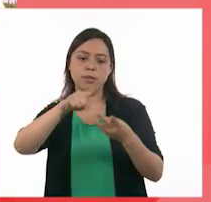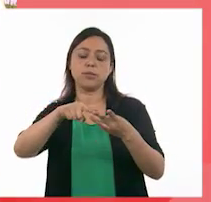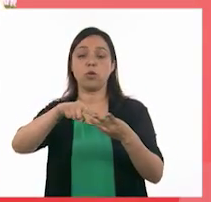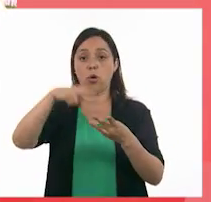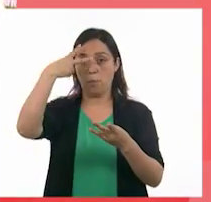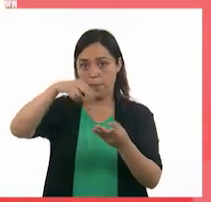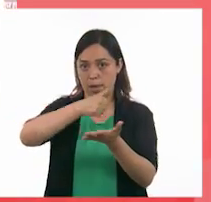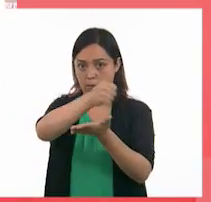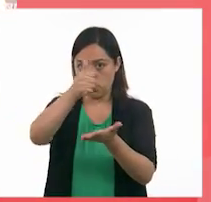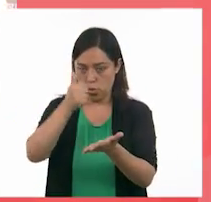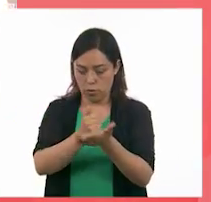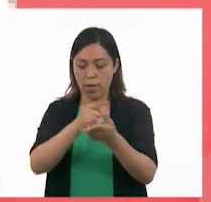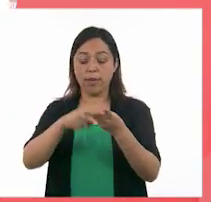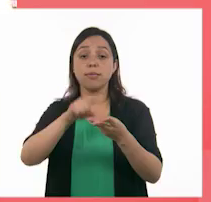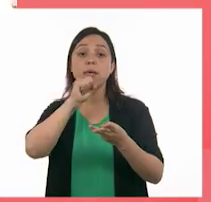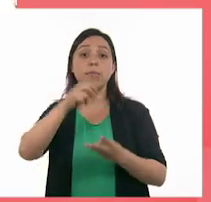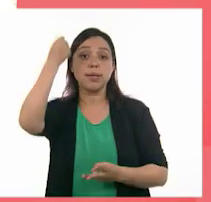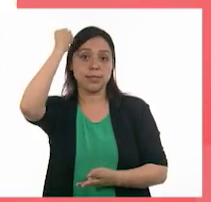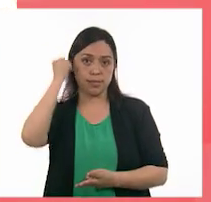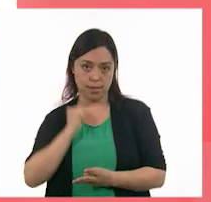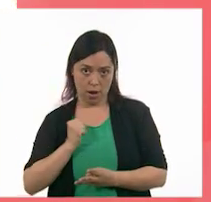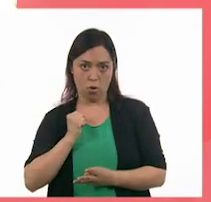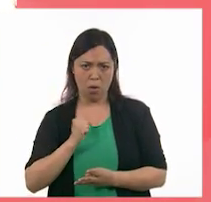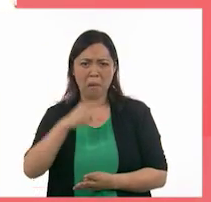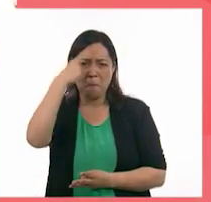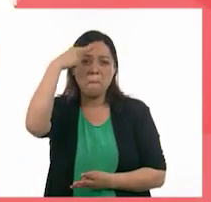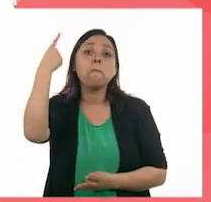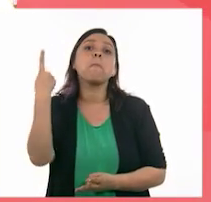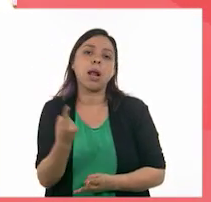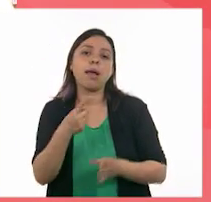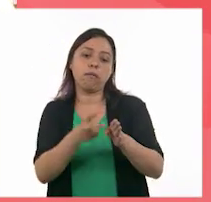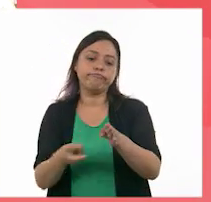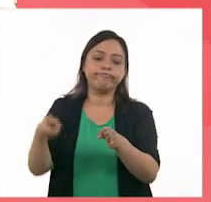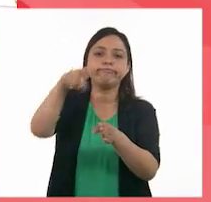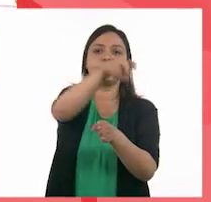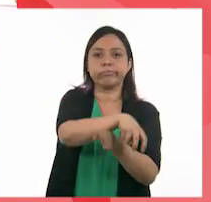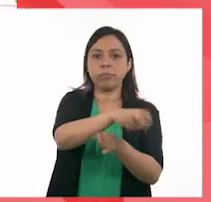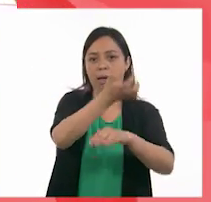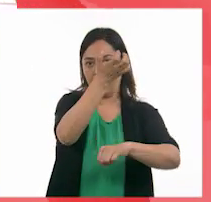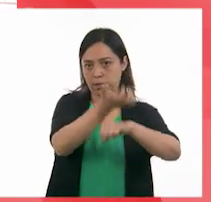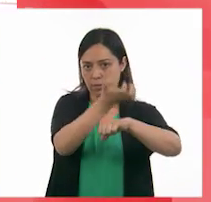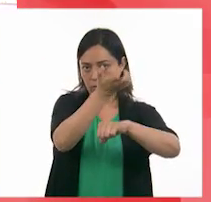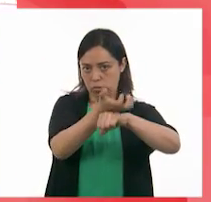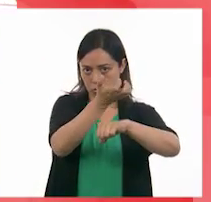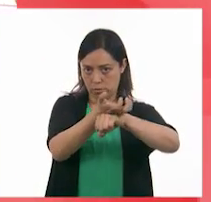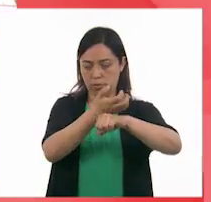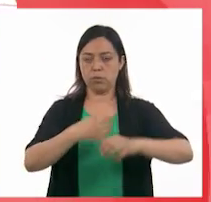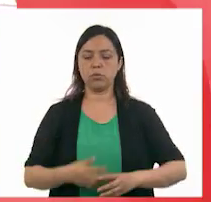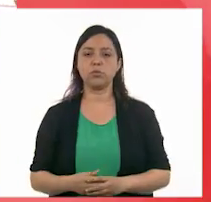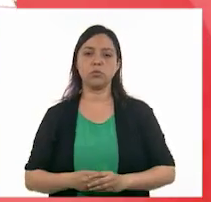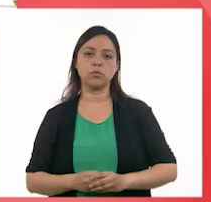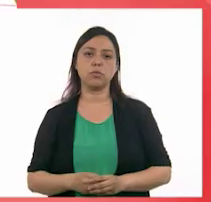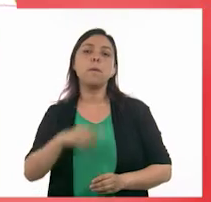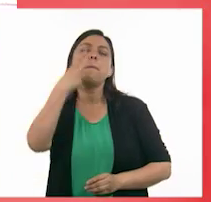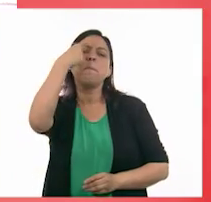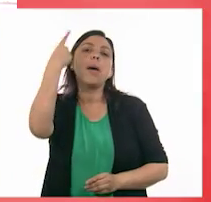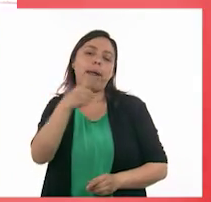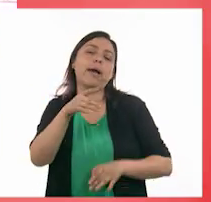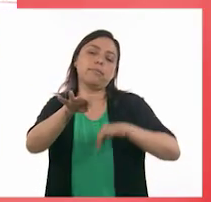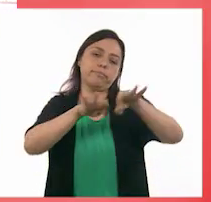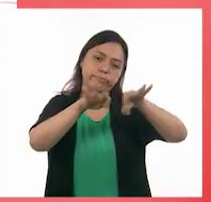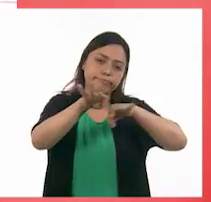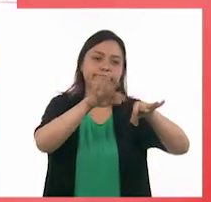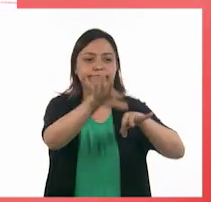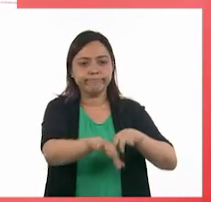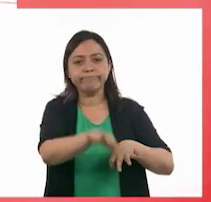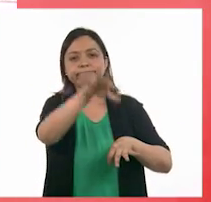y Sinaloa. Esto con el propósito de cruzar Estados Unidos para encontrar un trabajo, ya que en ese